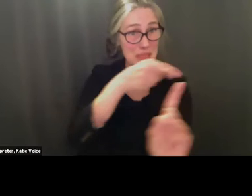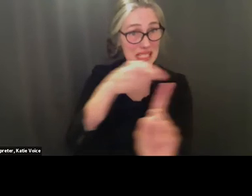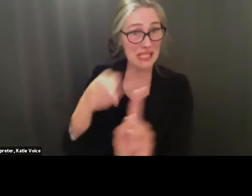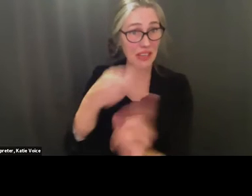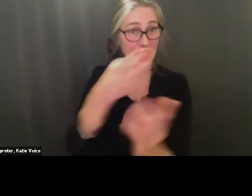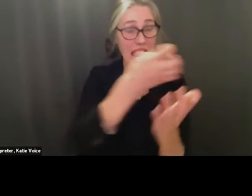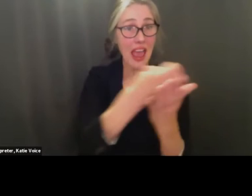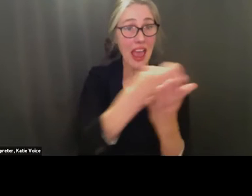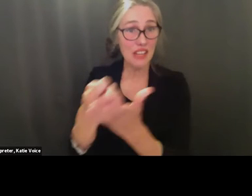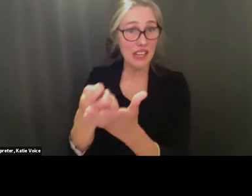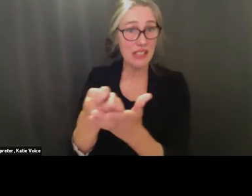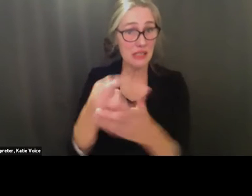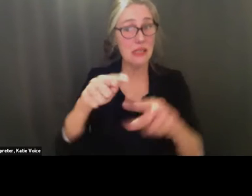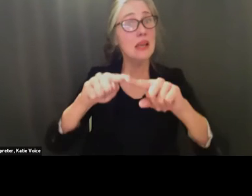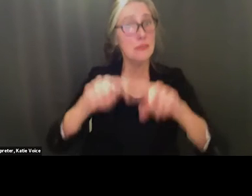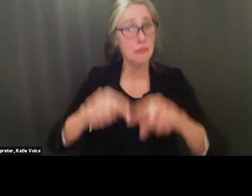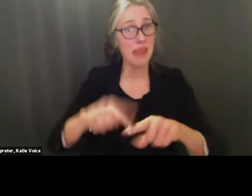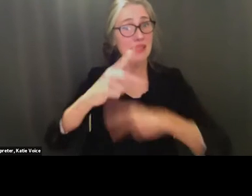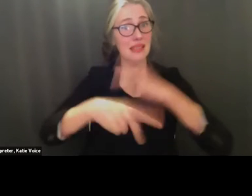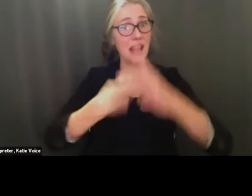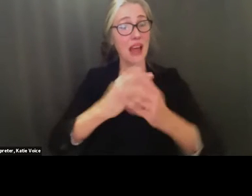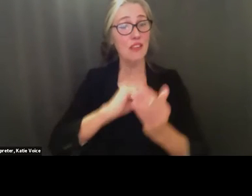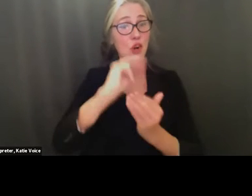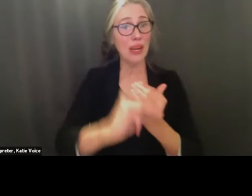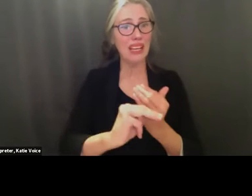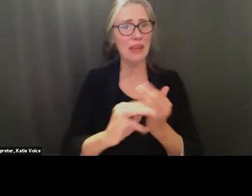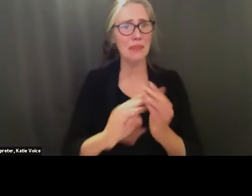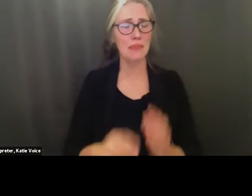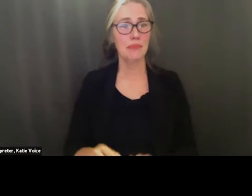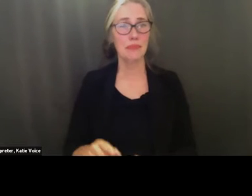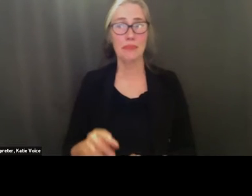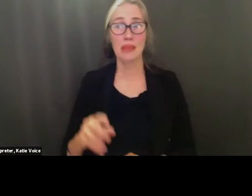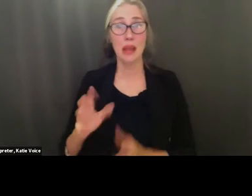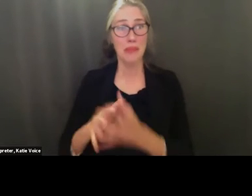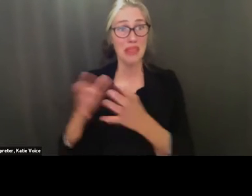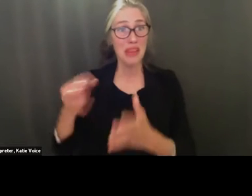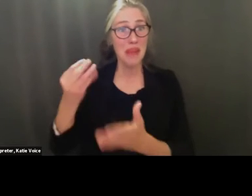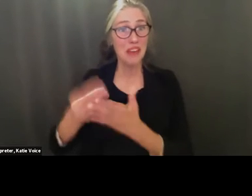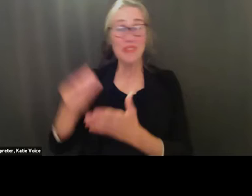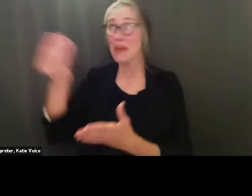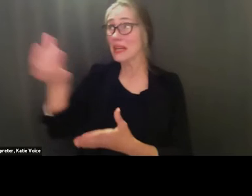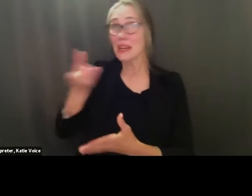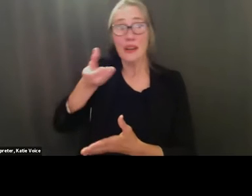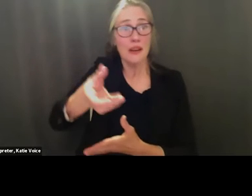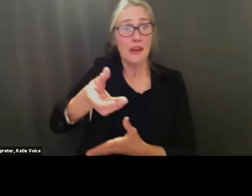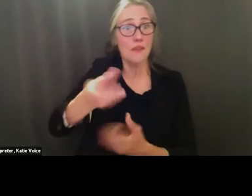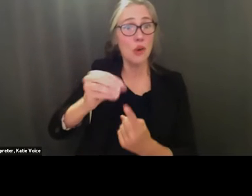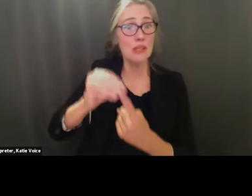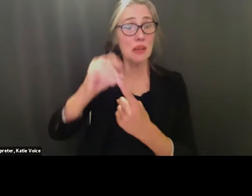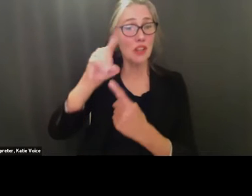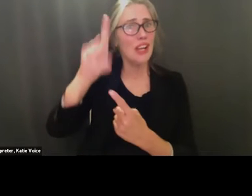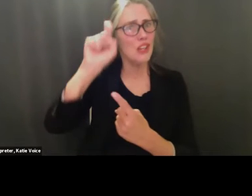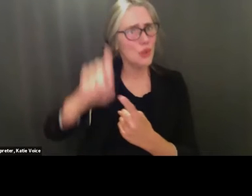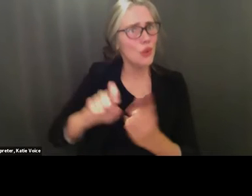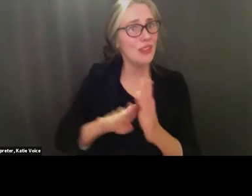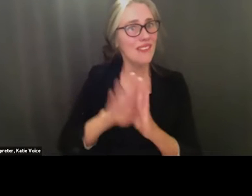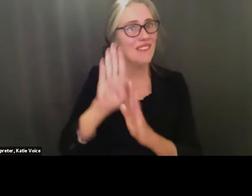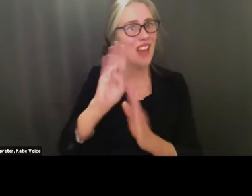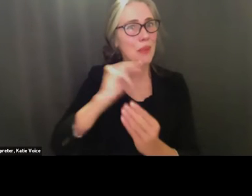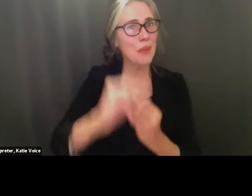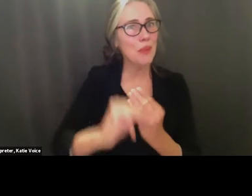de apoyo basado en investigaciones y en la capacitación. Nuestro programa se